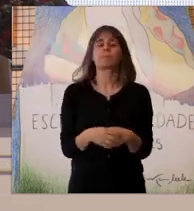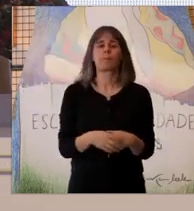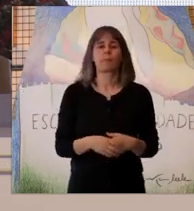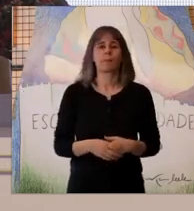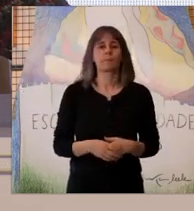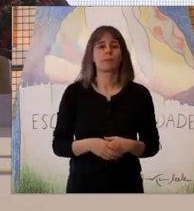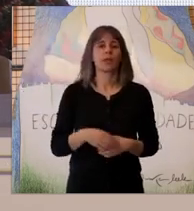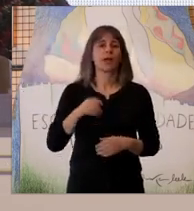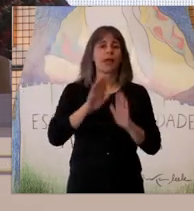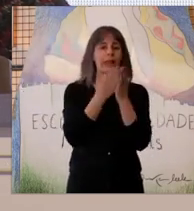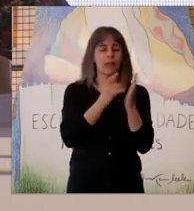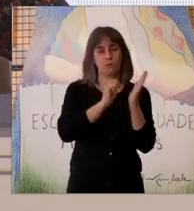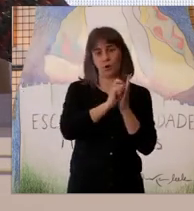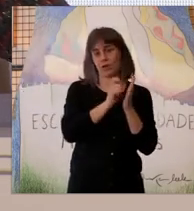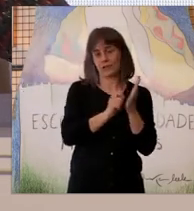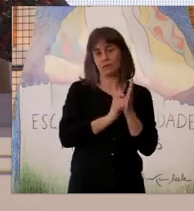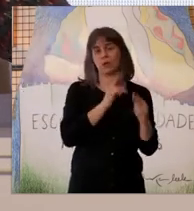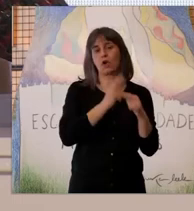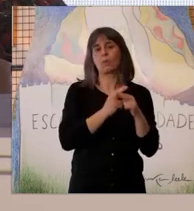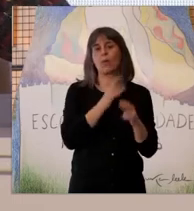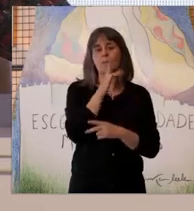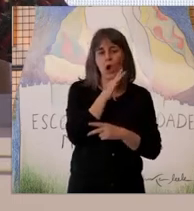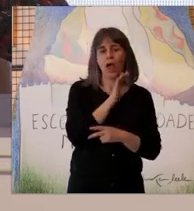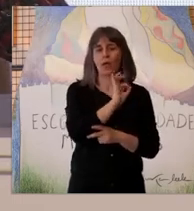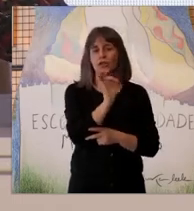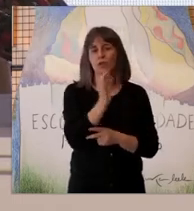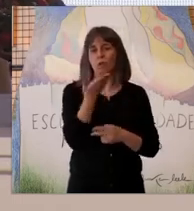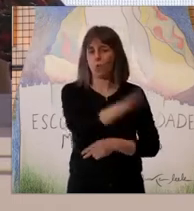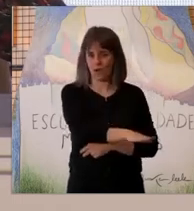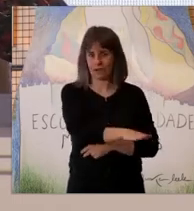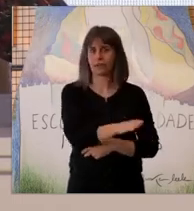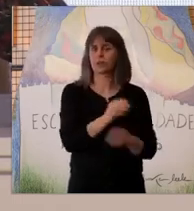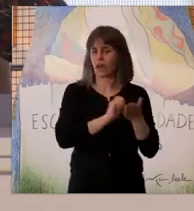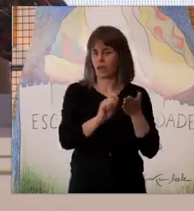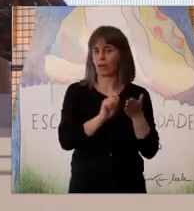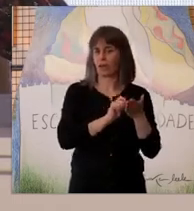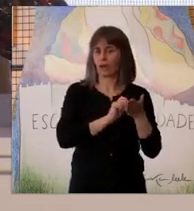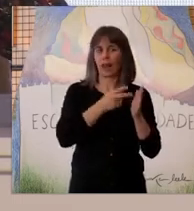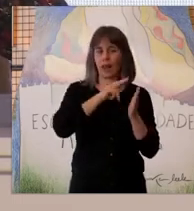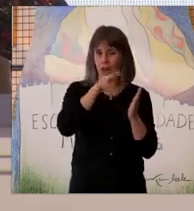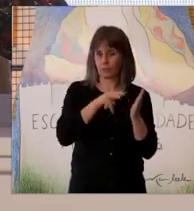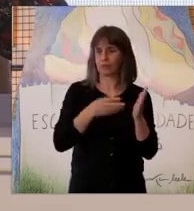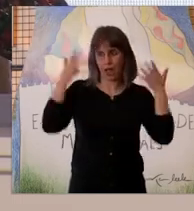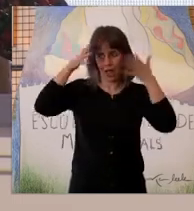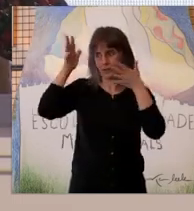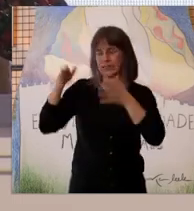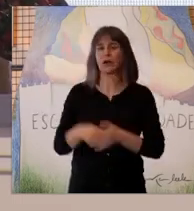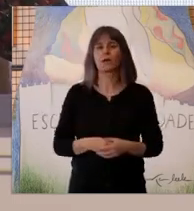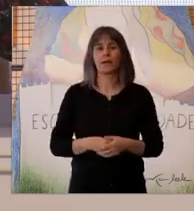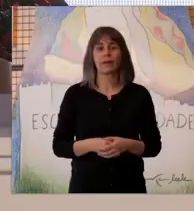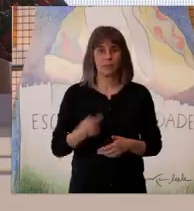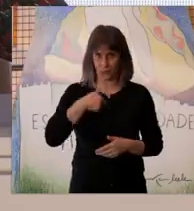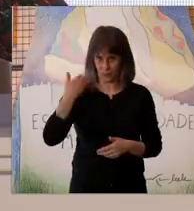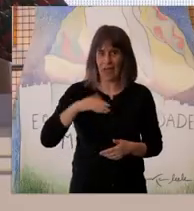del libro violada o muertas también más que recomendable este ya está acabado y este de verdad